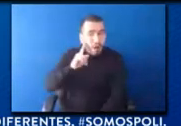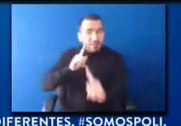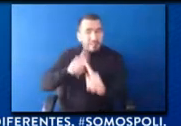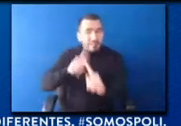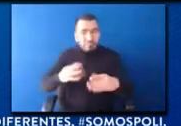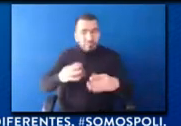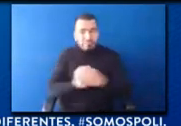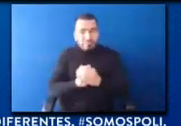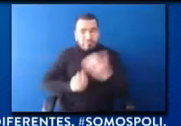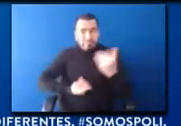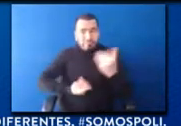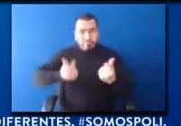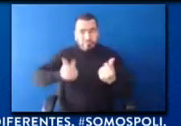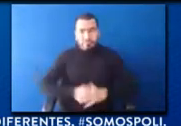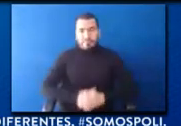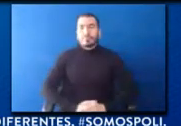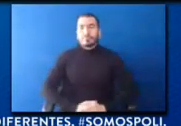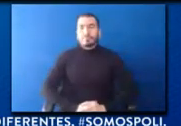financiera.